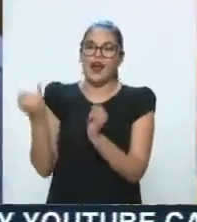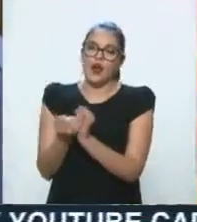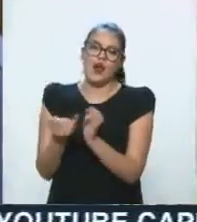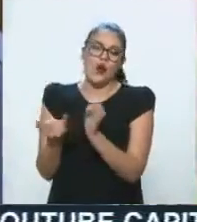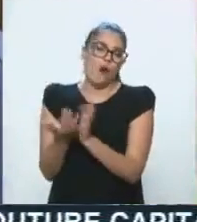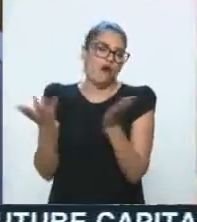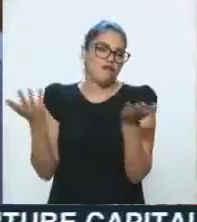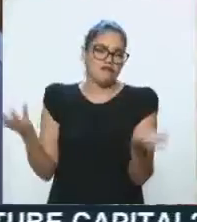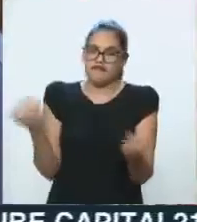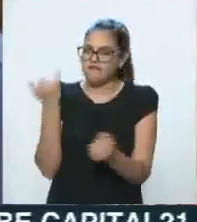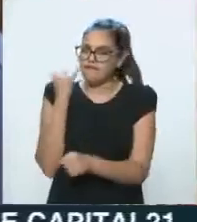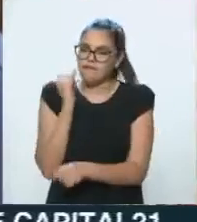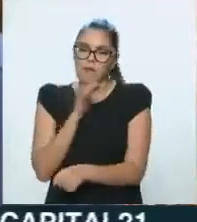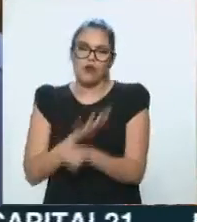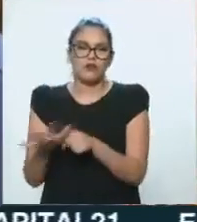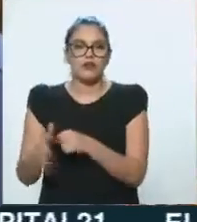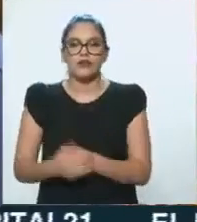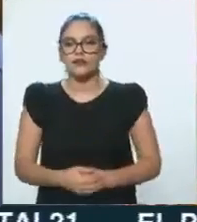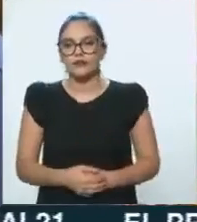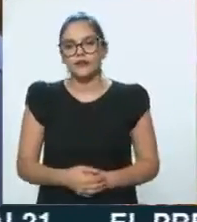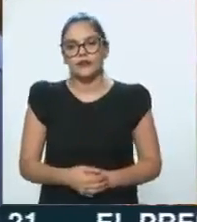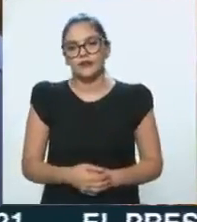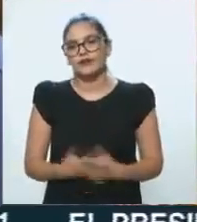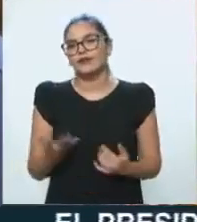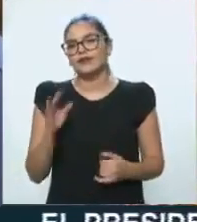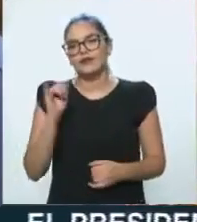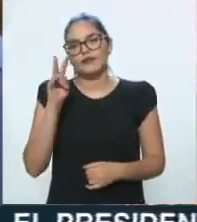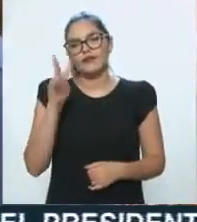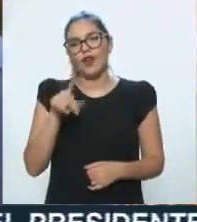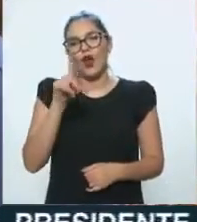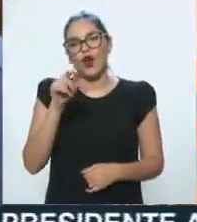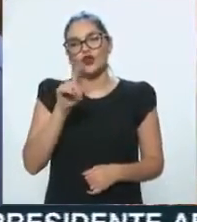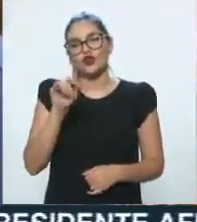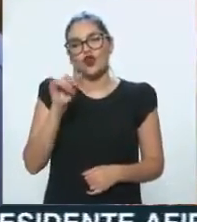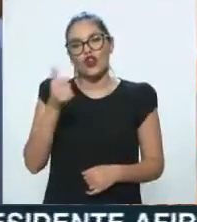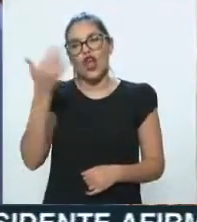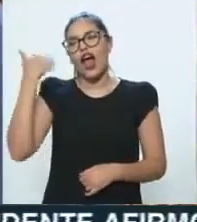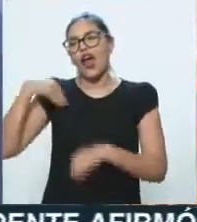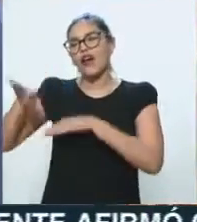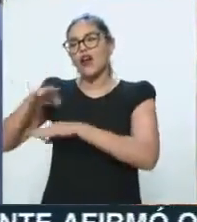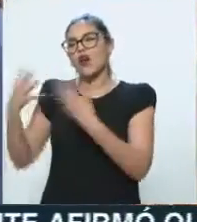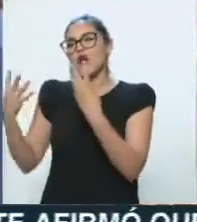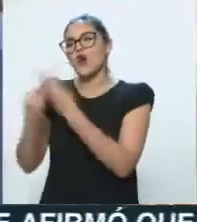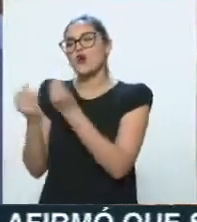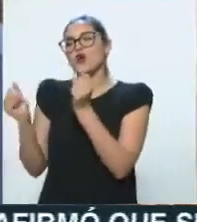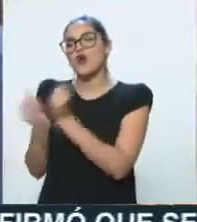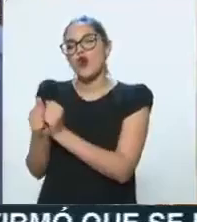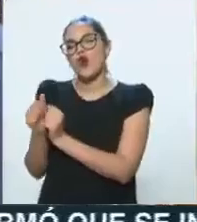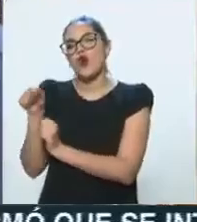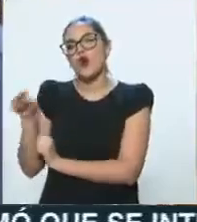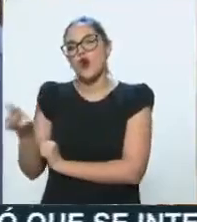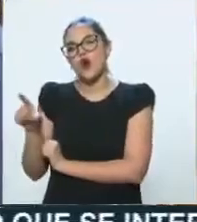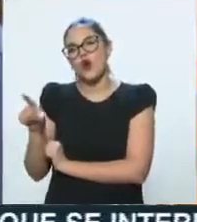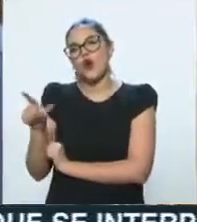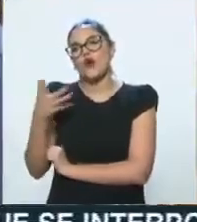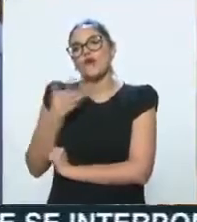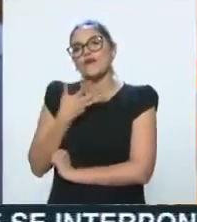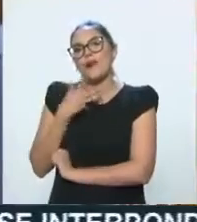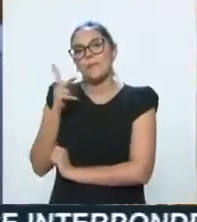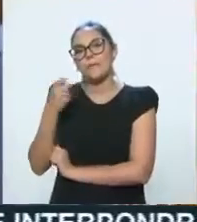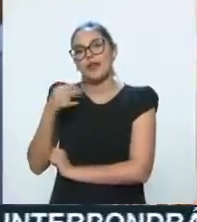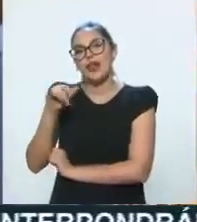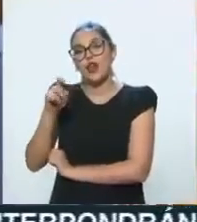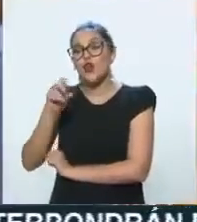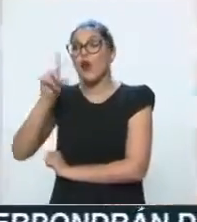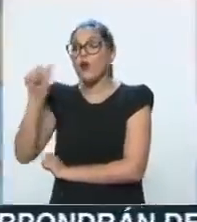de era el de vinculación internacional no soy de la campaña de peña nieto luego es nombrado director de